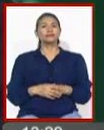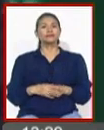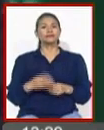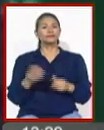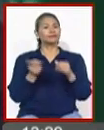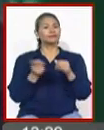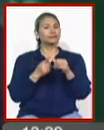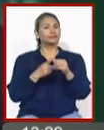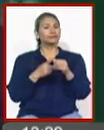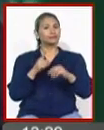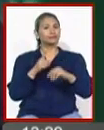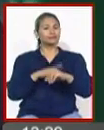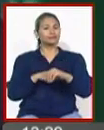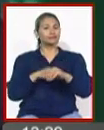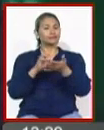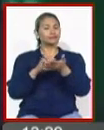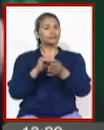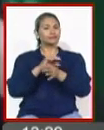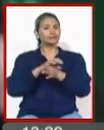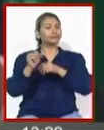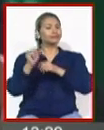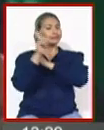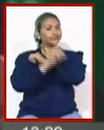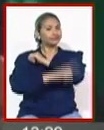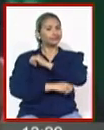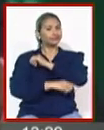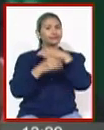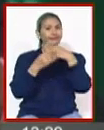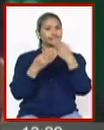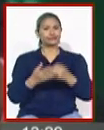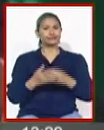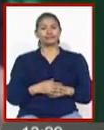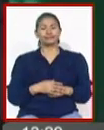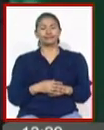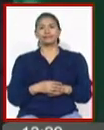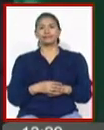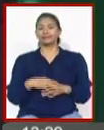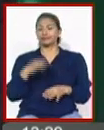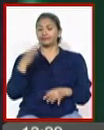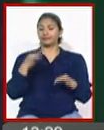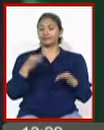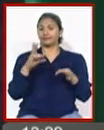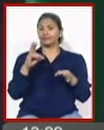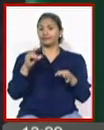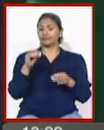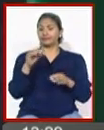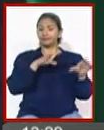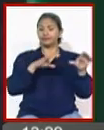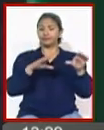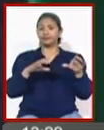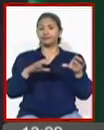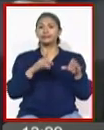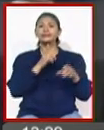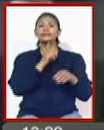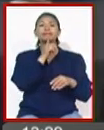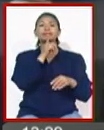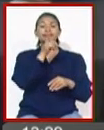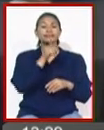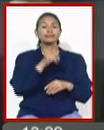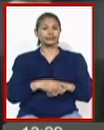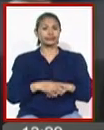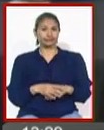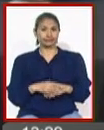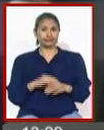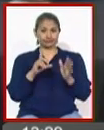primer momento empieza a incumplir multas, sanciones. Si no, se ejecuta la boleta garantía. Después de la